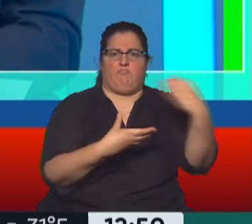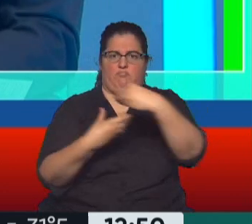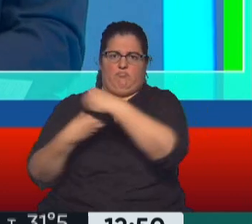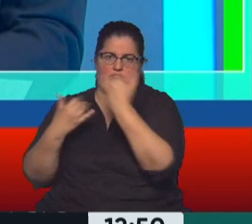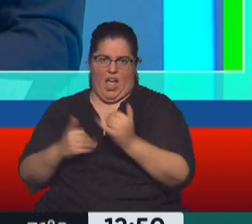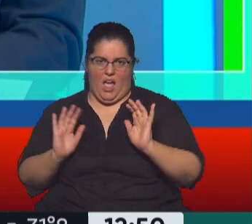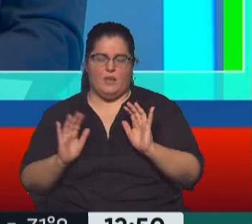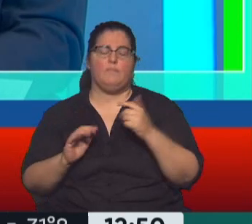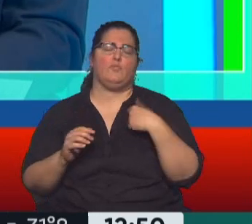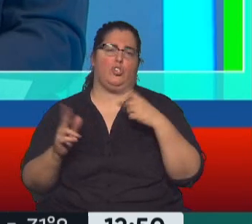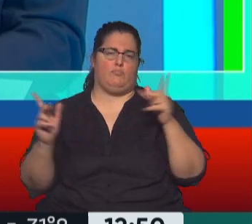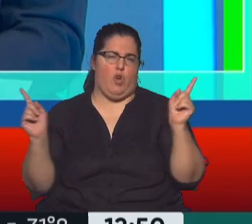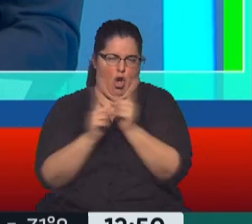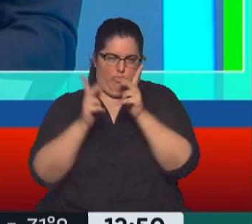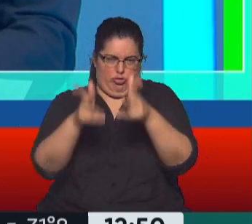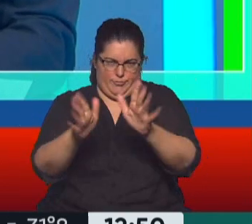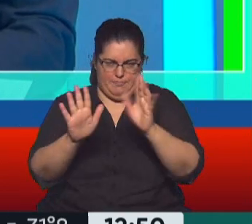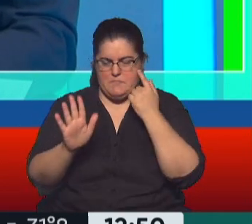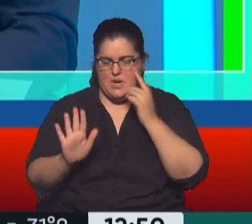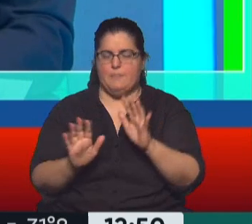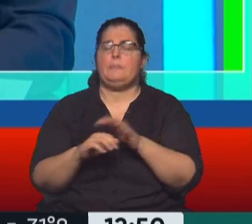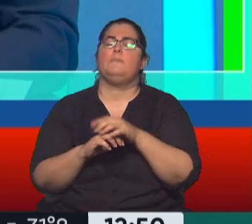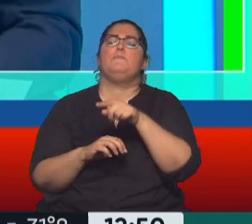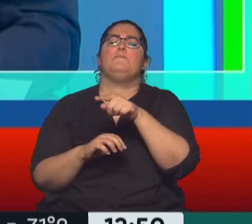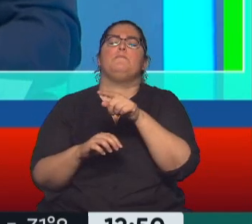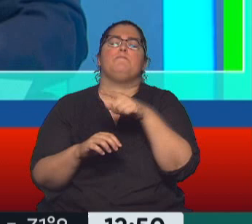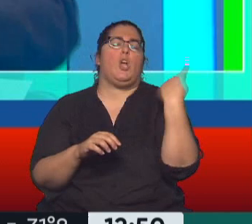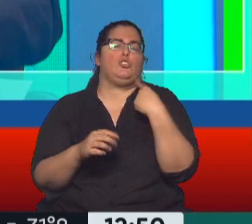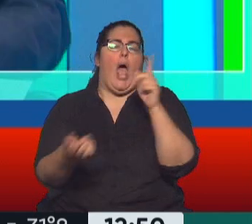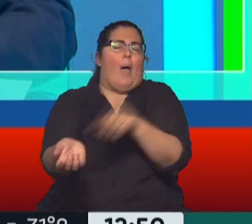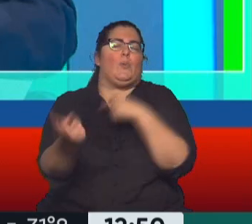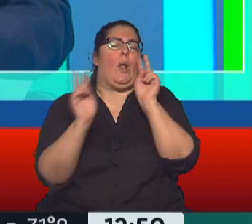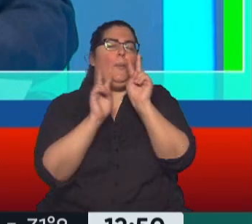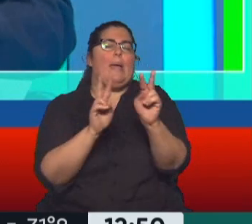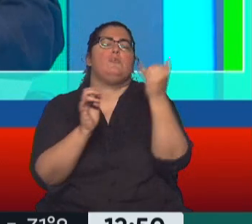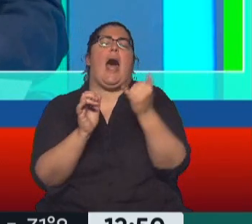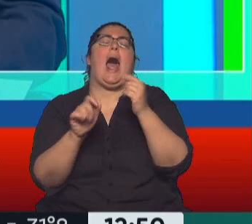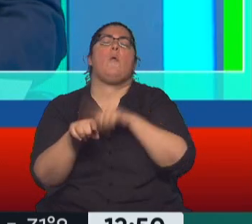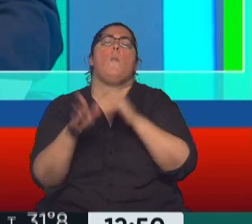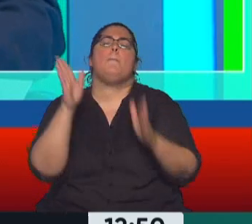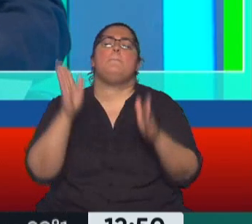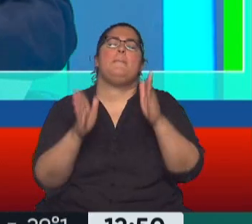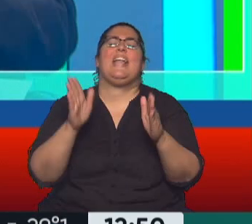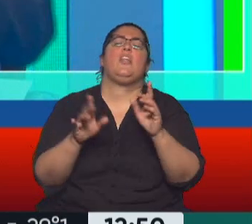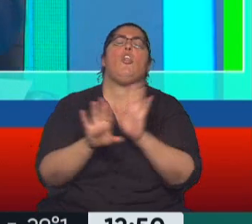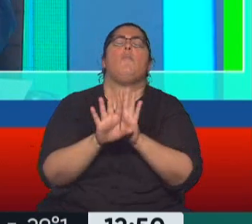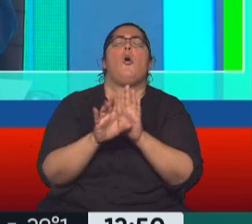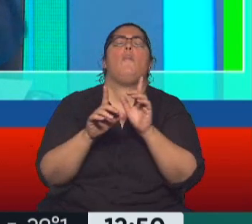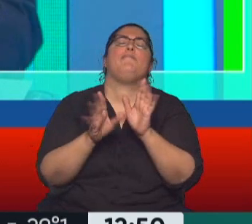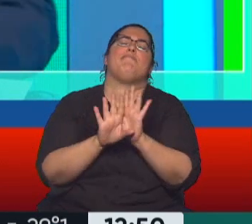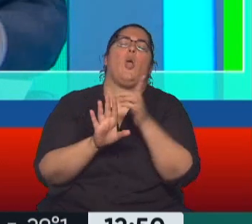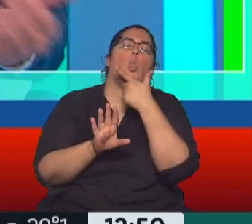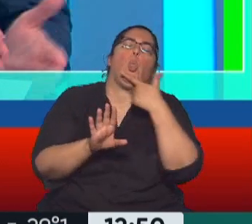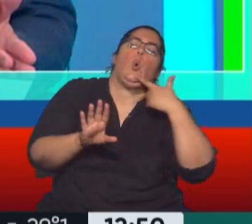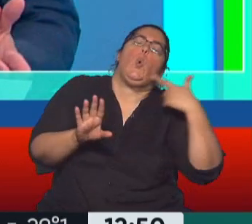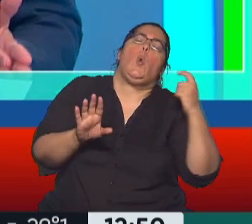Mira, a diferencia de lo que vemos habitualmente, que es que hay un periodo de gracia, la famosa luna de miel, que cuando vos accedes